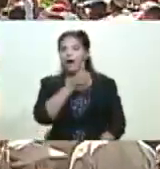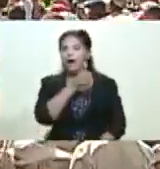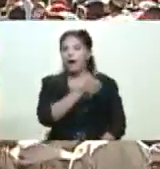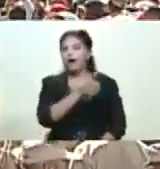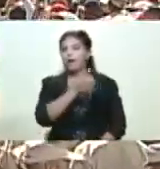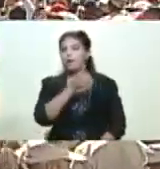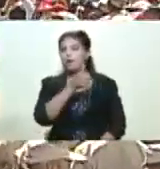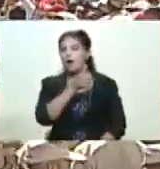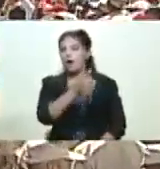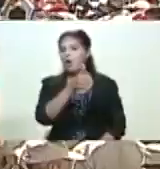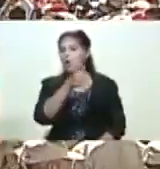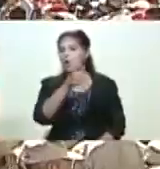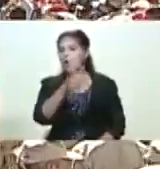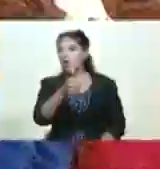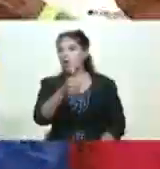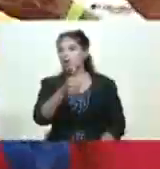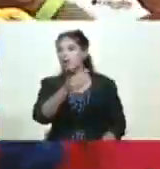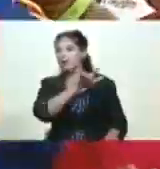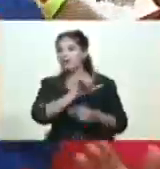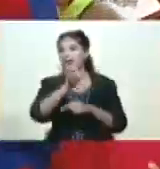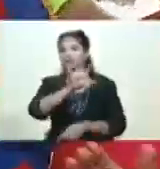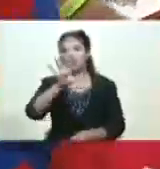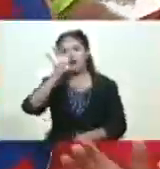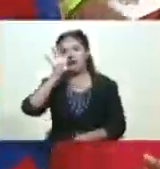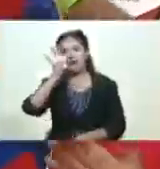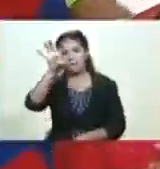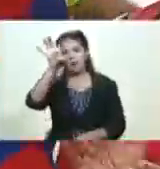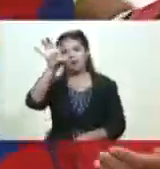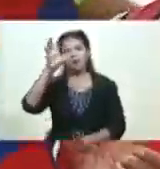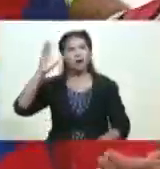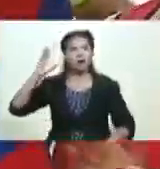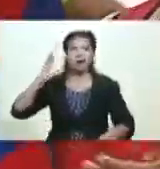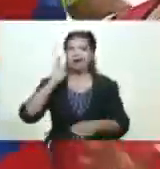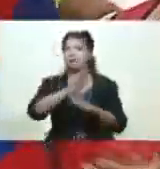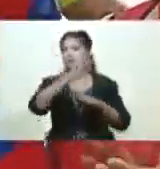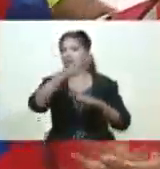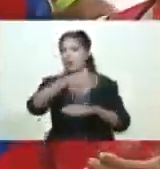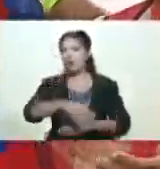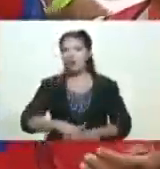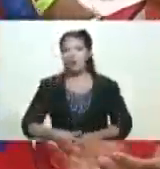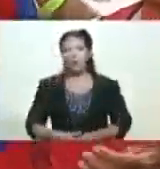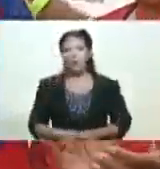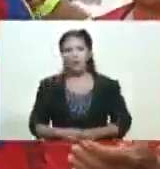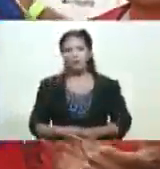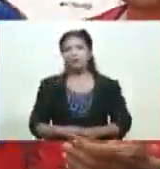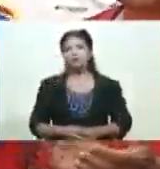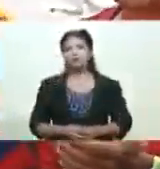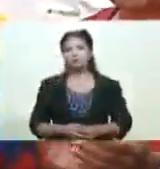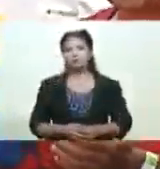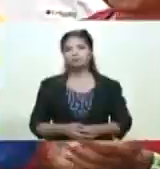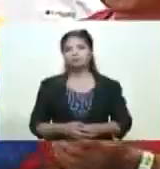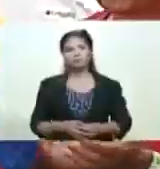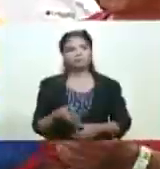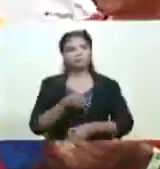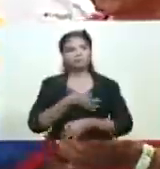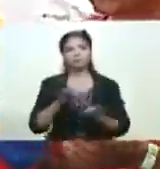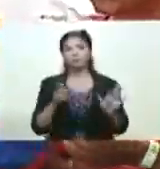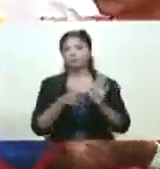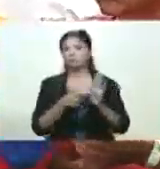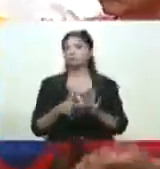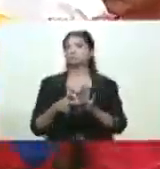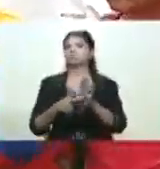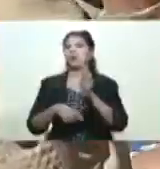la violencia y de traición a la patria. Castigo legal, ejemplar